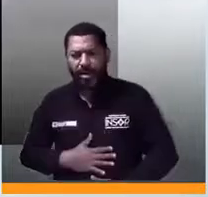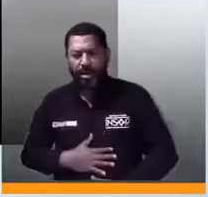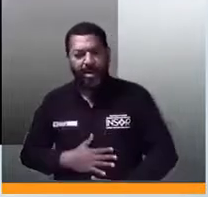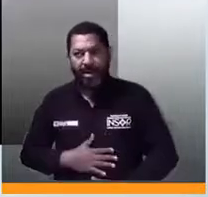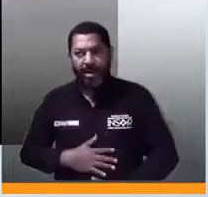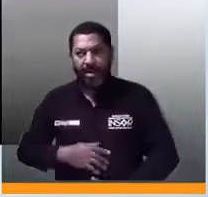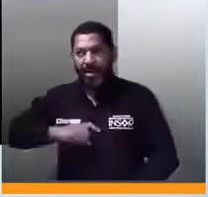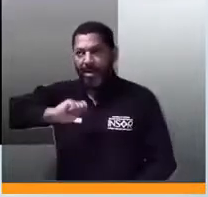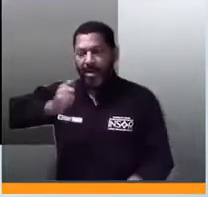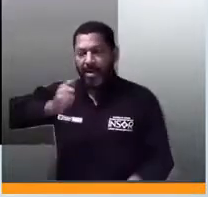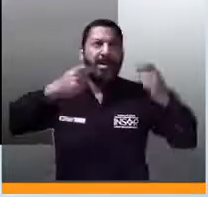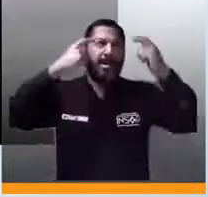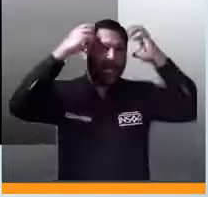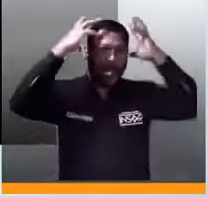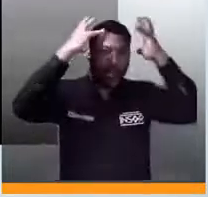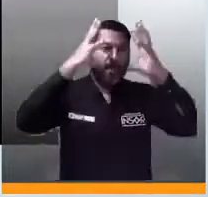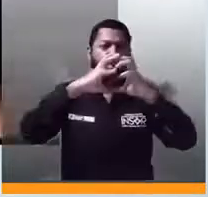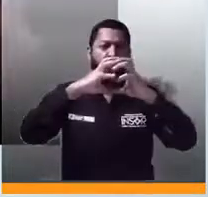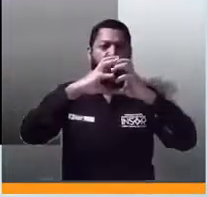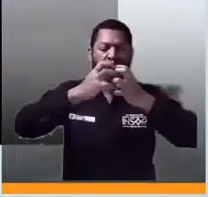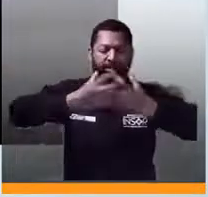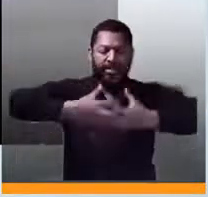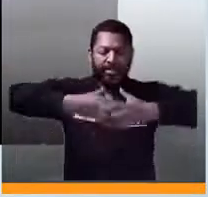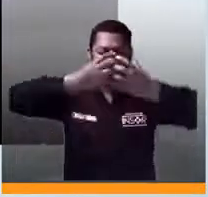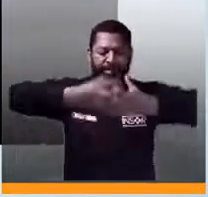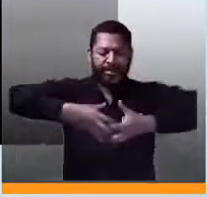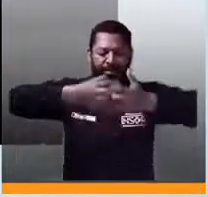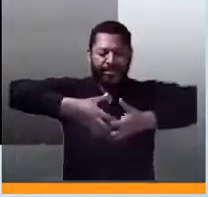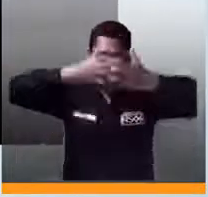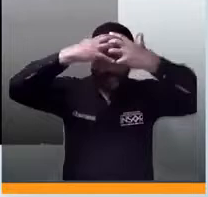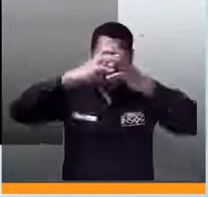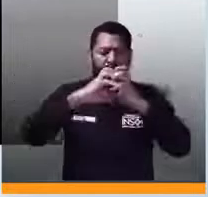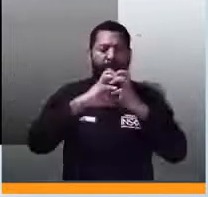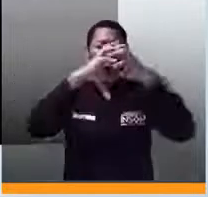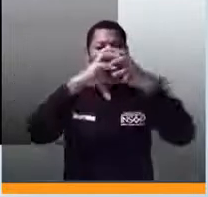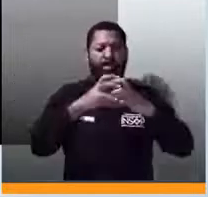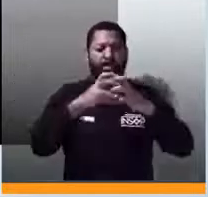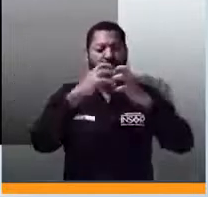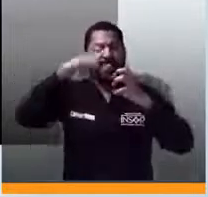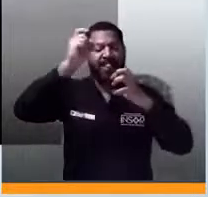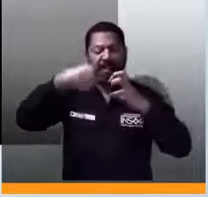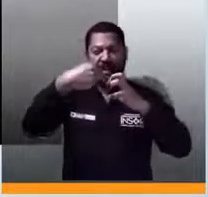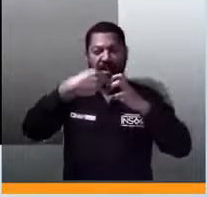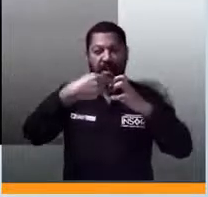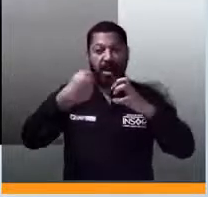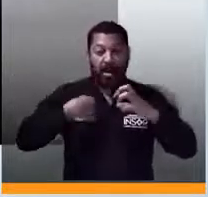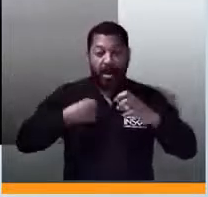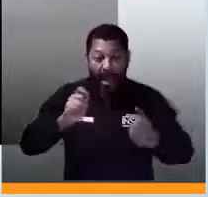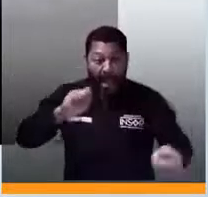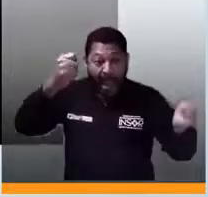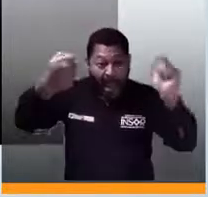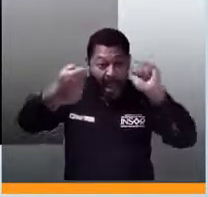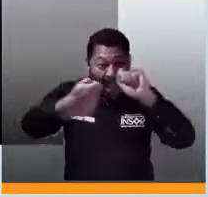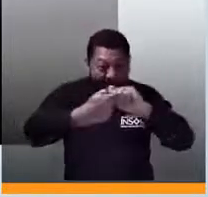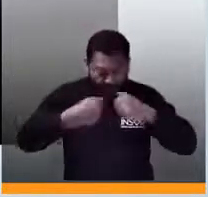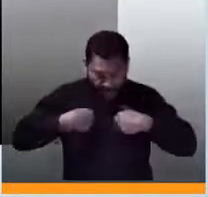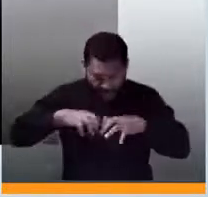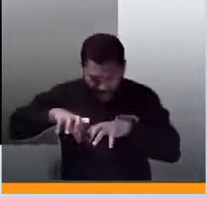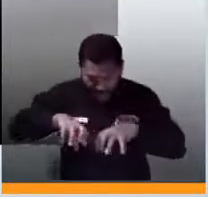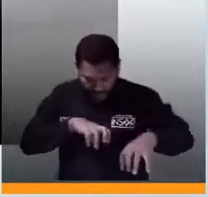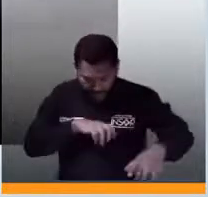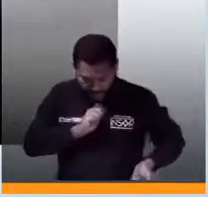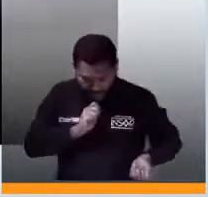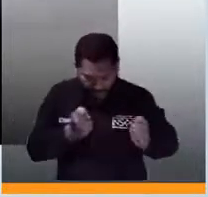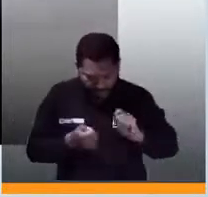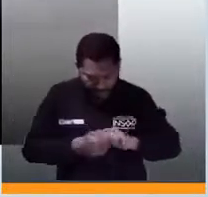cerebro encendido todo el tiempo. Este gran cambio implica una actitud activa